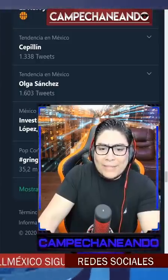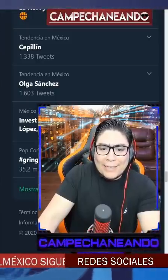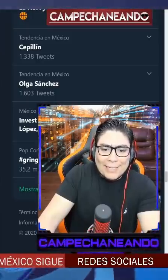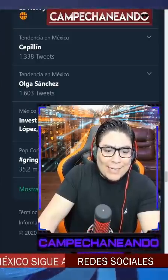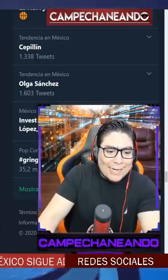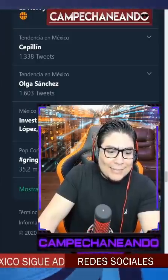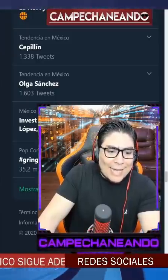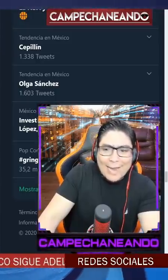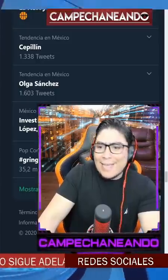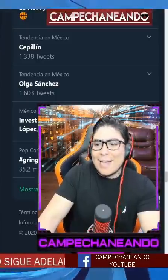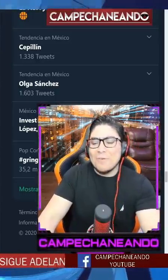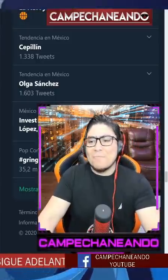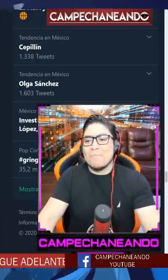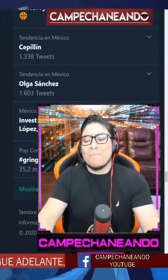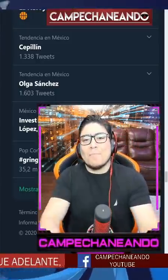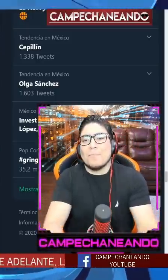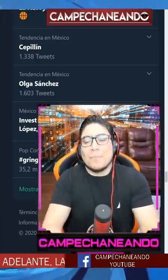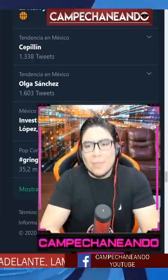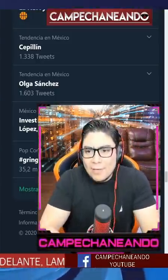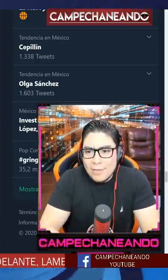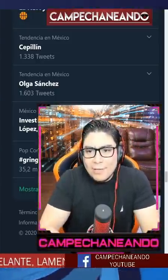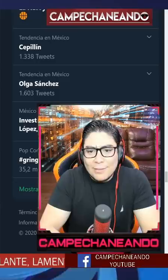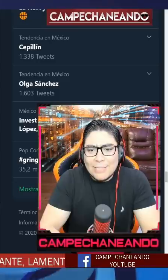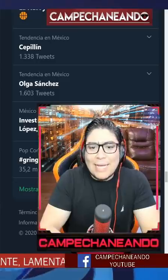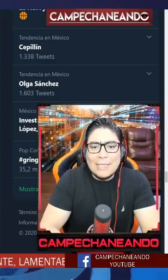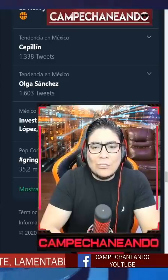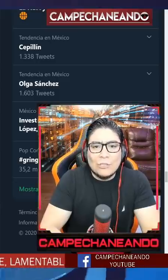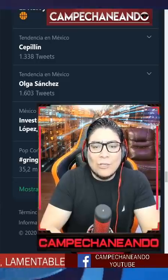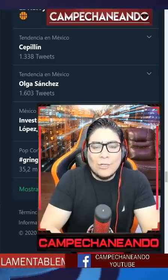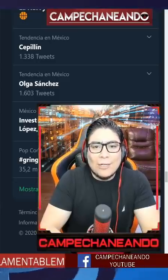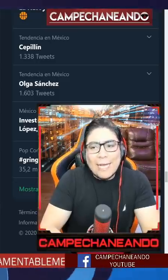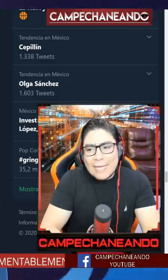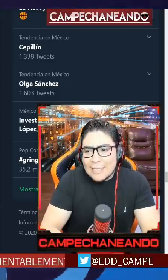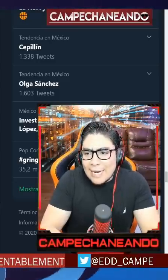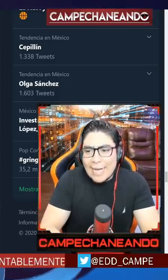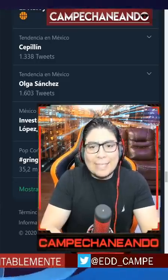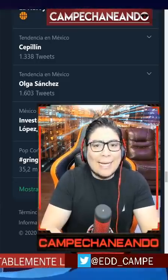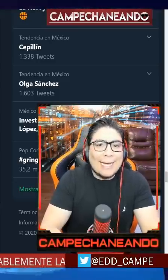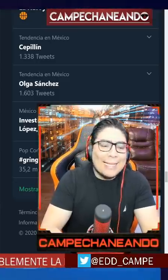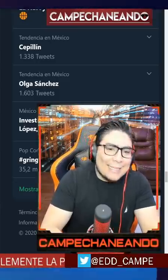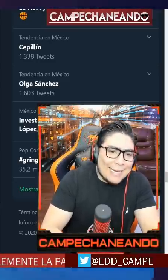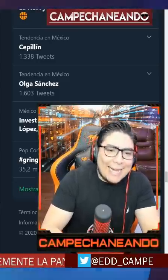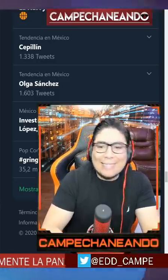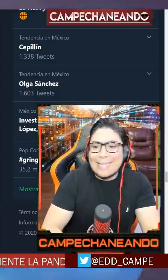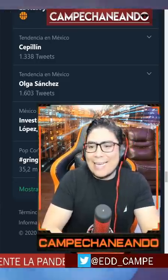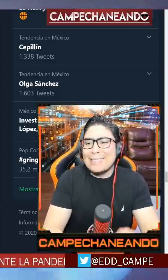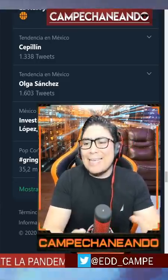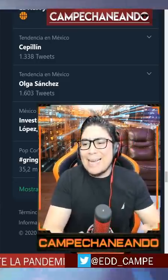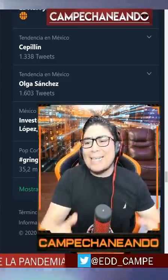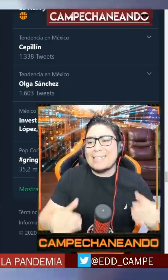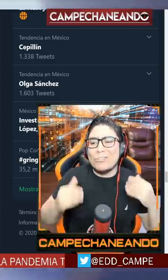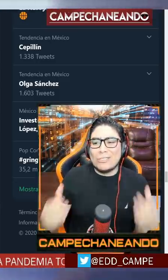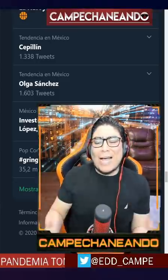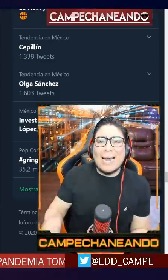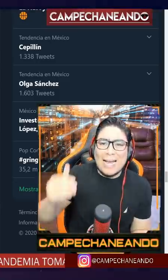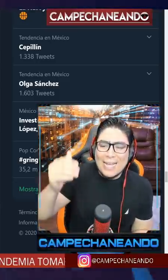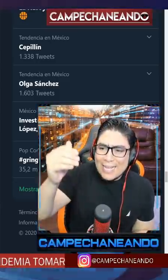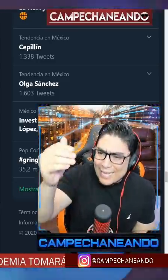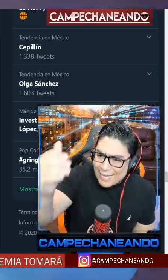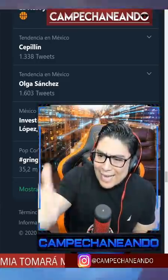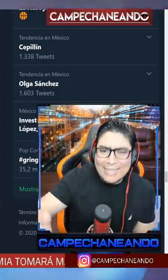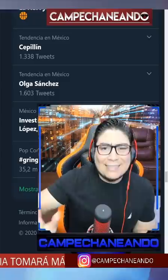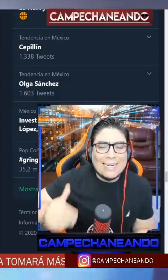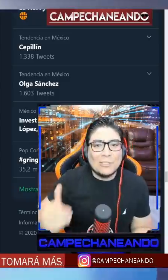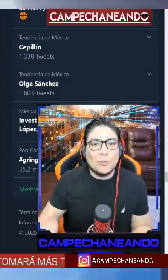doctor hugo lópez gatell les ha engañado les ha dicho quédense en casa quédense en casa quedes en casa no salga